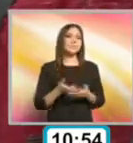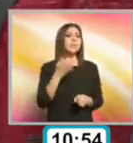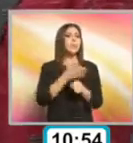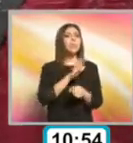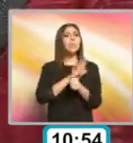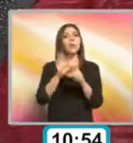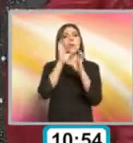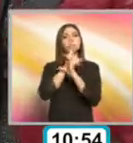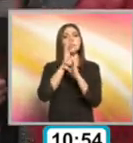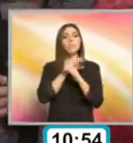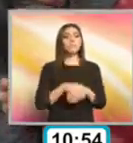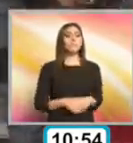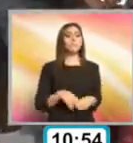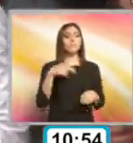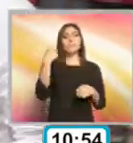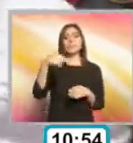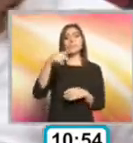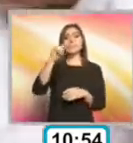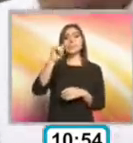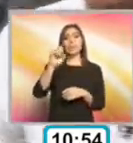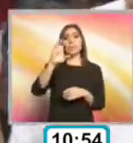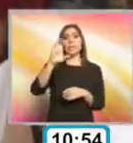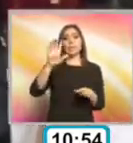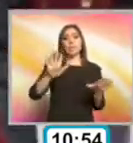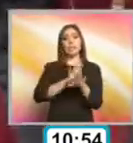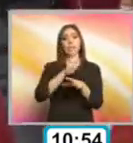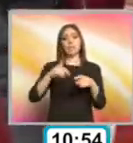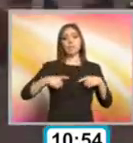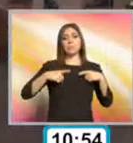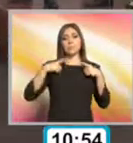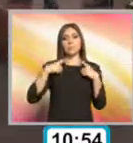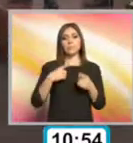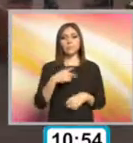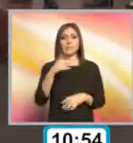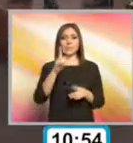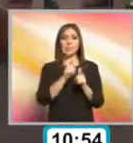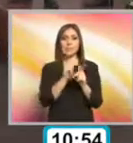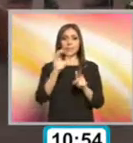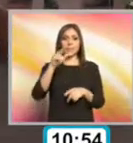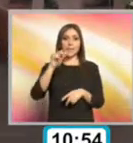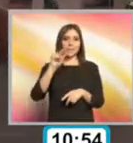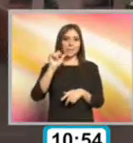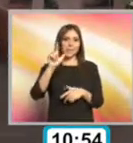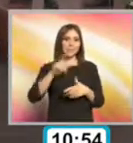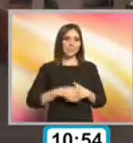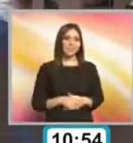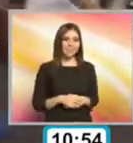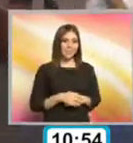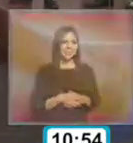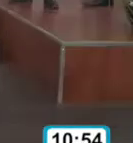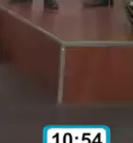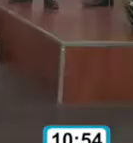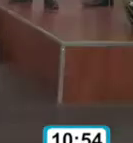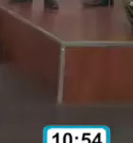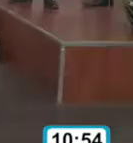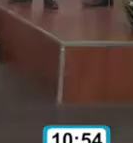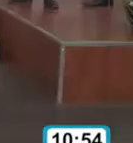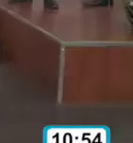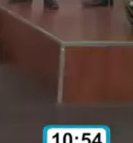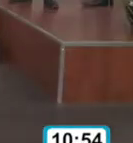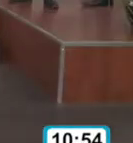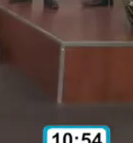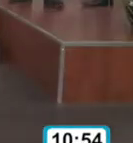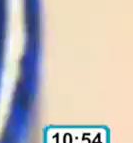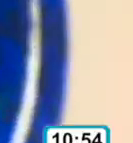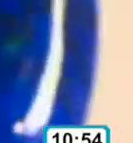cantar? Te cambio el domicilio. Arre, muy bien, ellos son Banda Carnaval. ¡Venga!